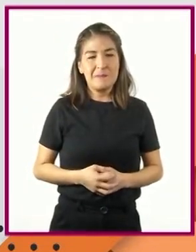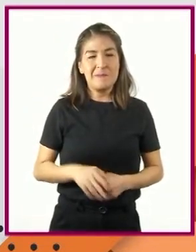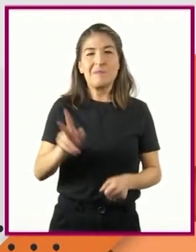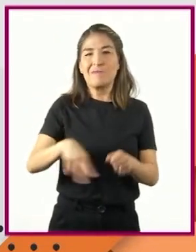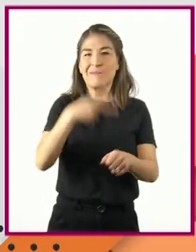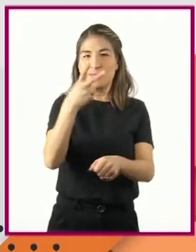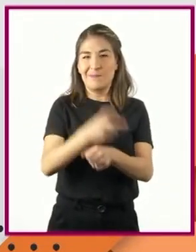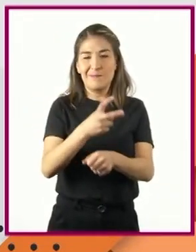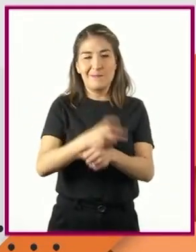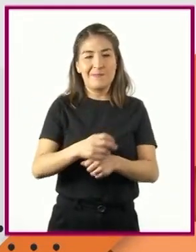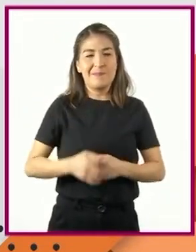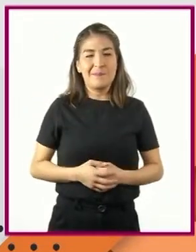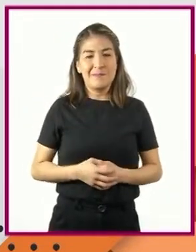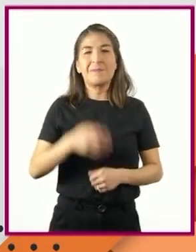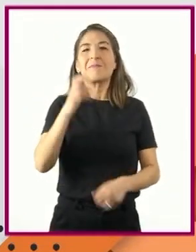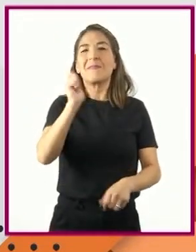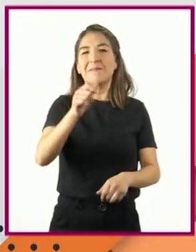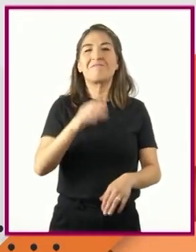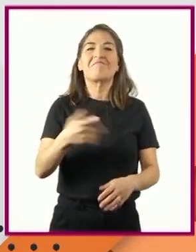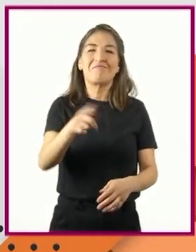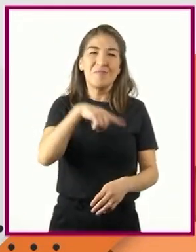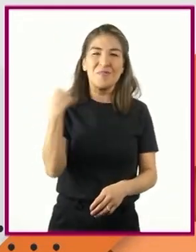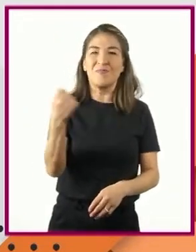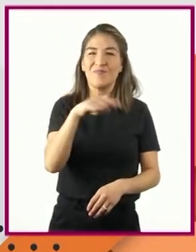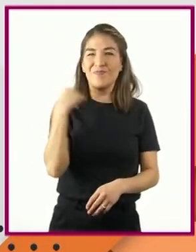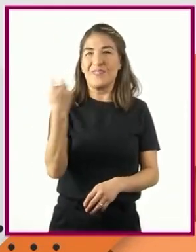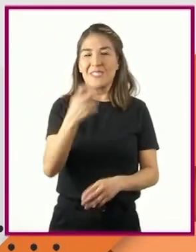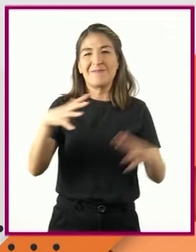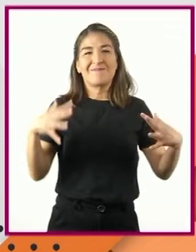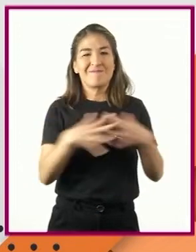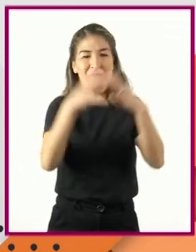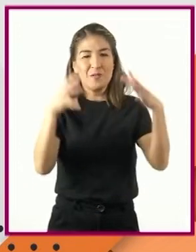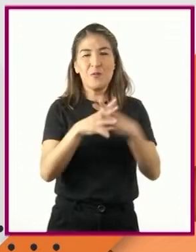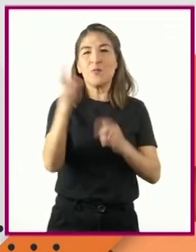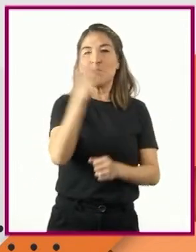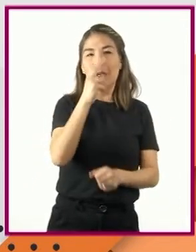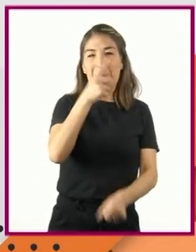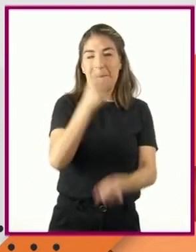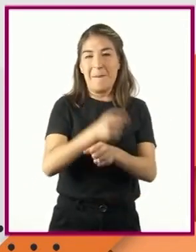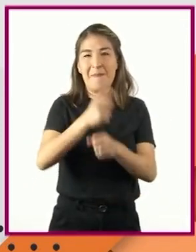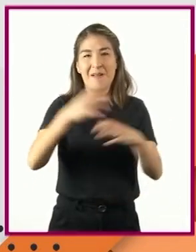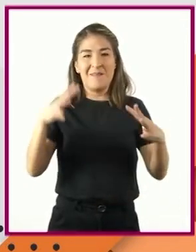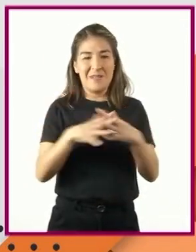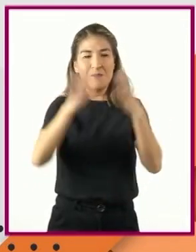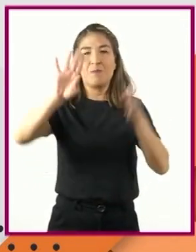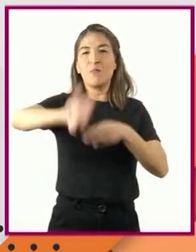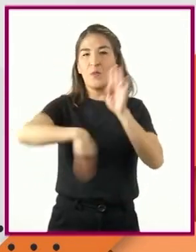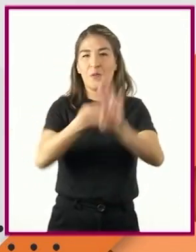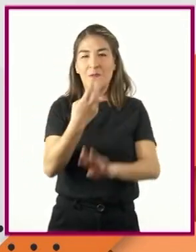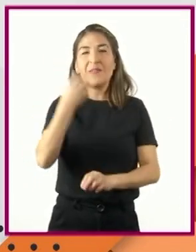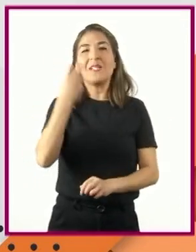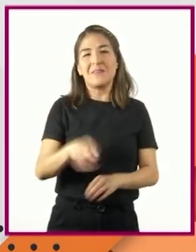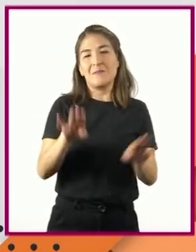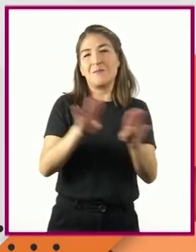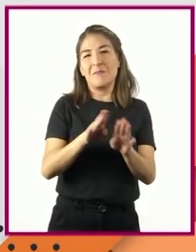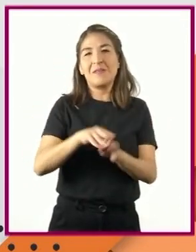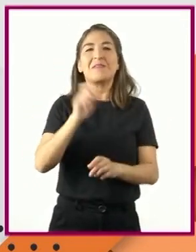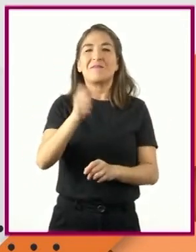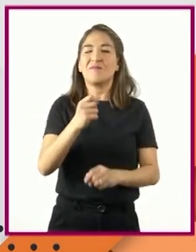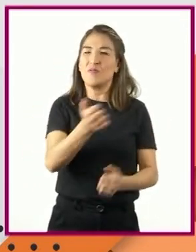Número 2. Las constantes derrotas del ejército ruso en la Primera Guerra Mundial y las bajas de sus